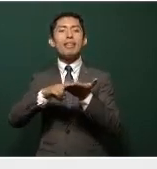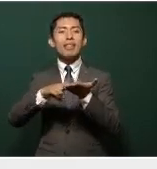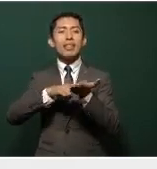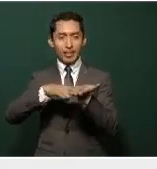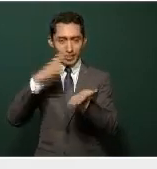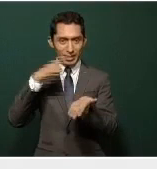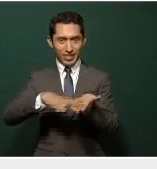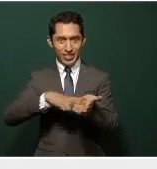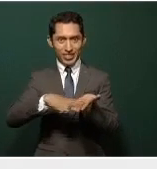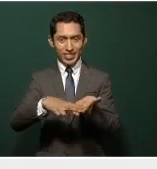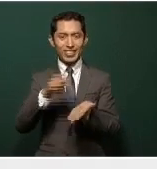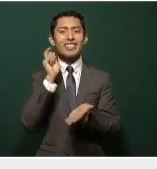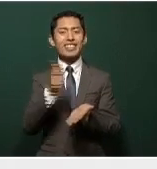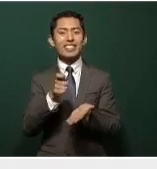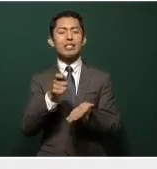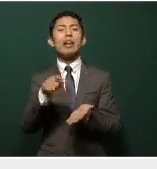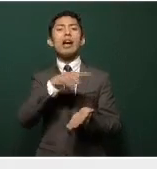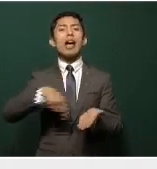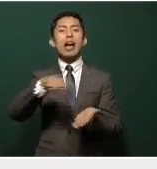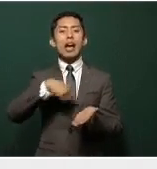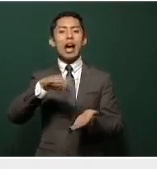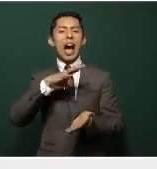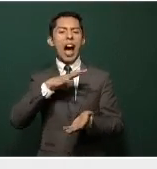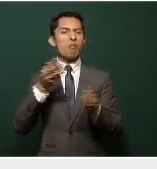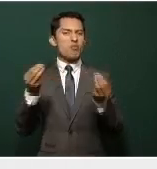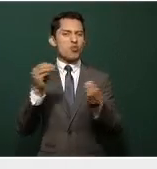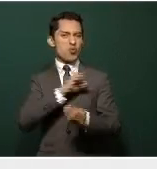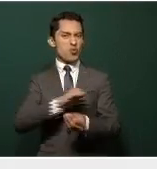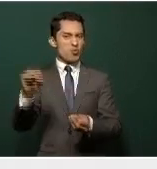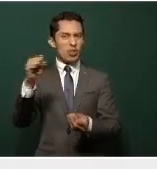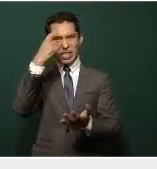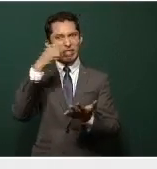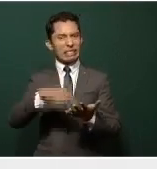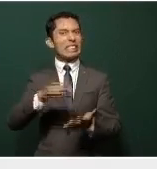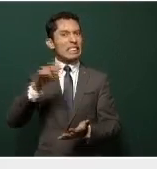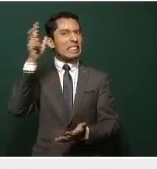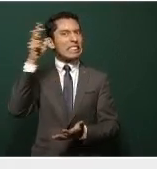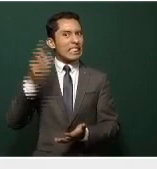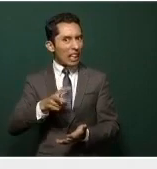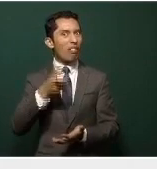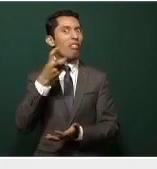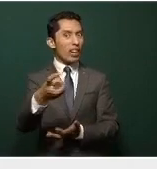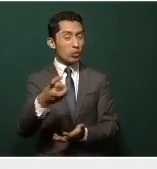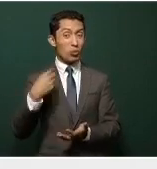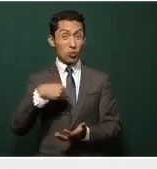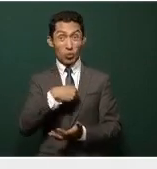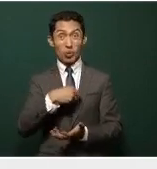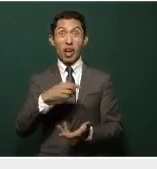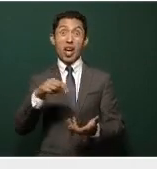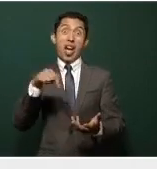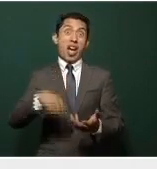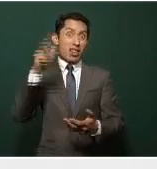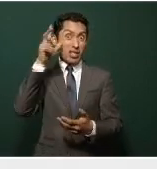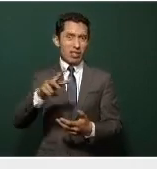los estados de mayor violencia es el estado de Hidalgo. Estamos entre los estados con